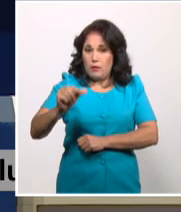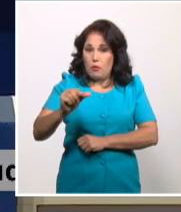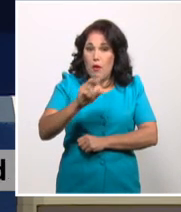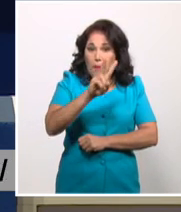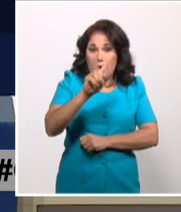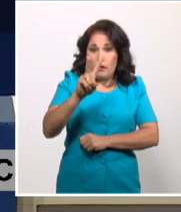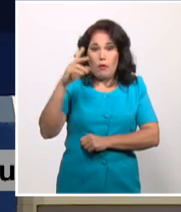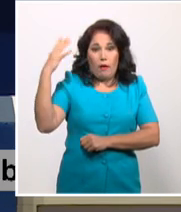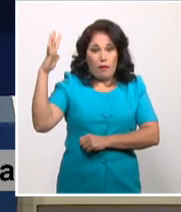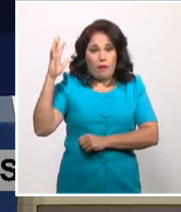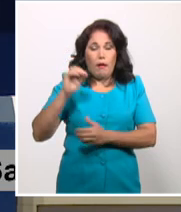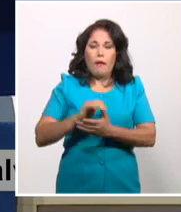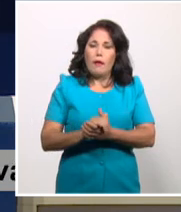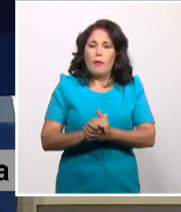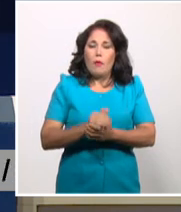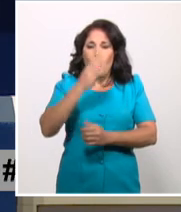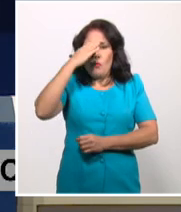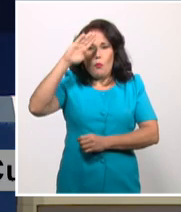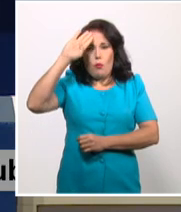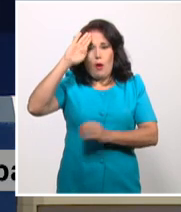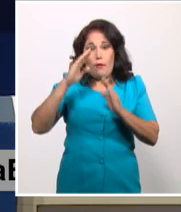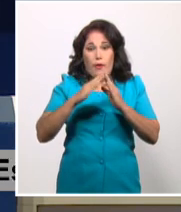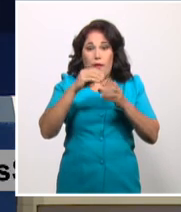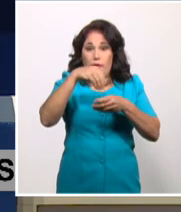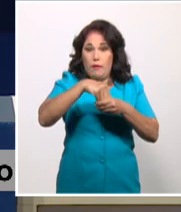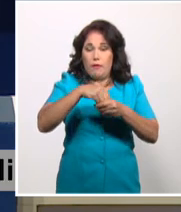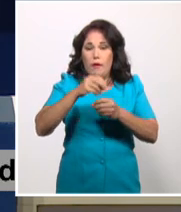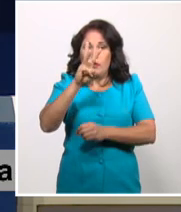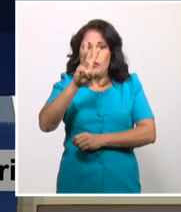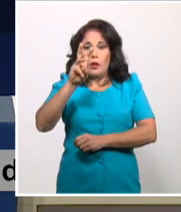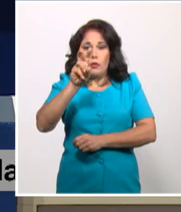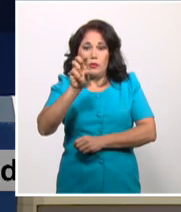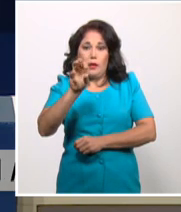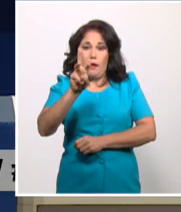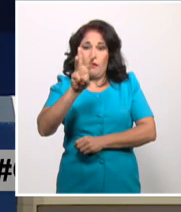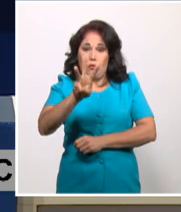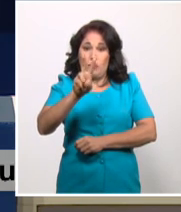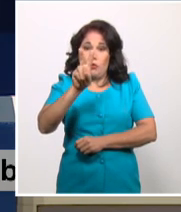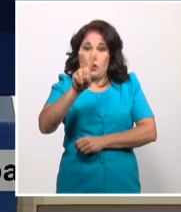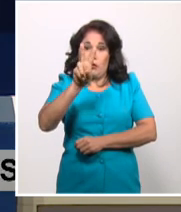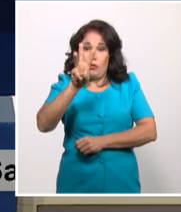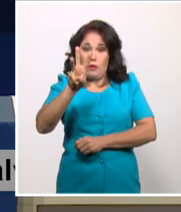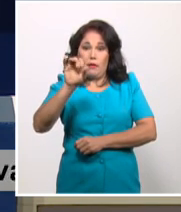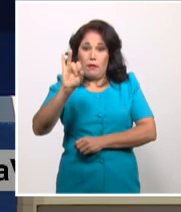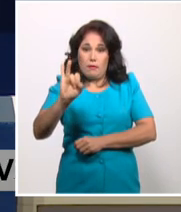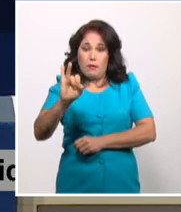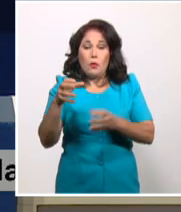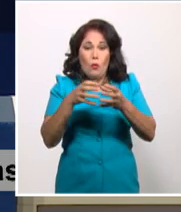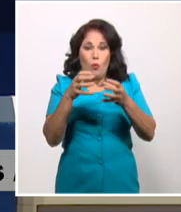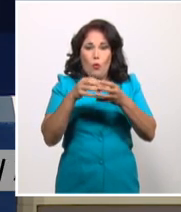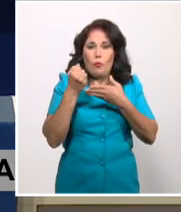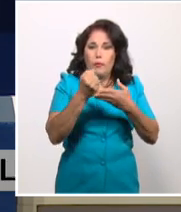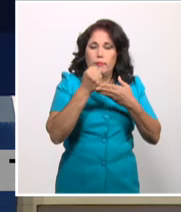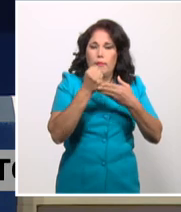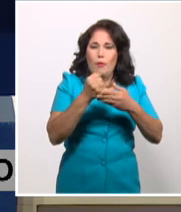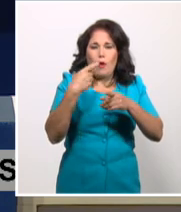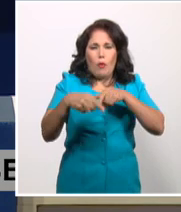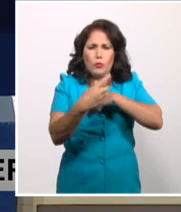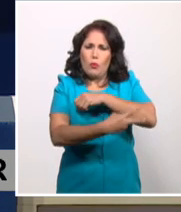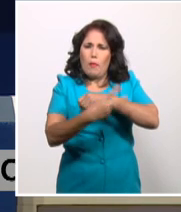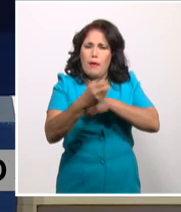22 extranjeros, cubanos residentes 237, que fueron grupos de colaboradores